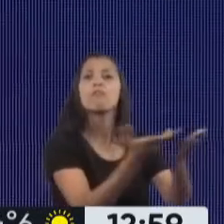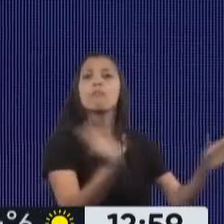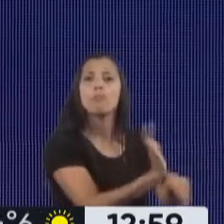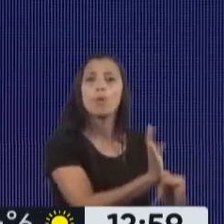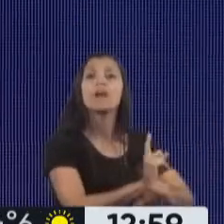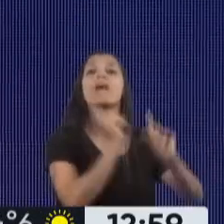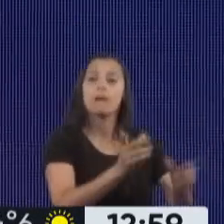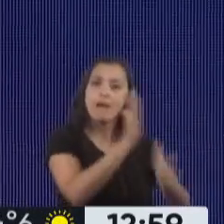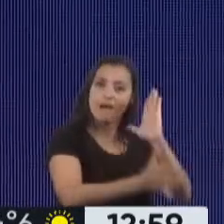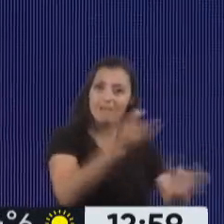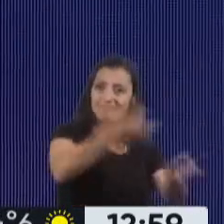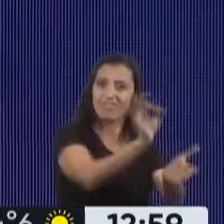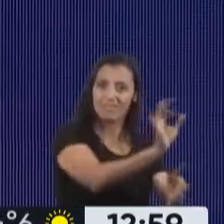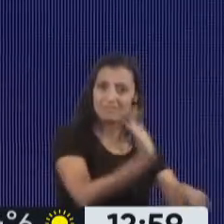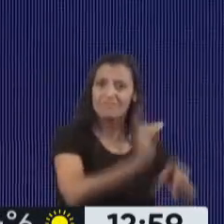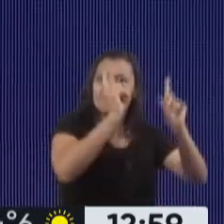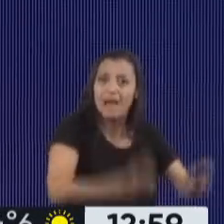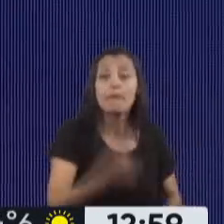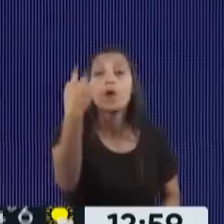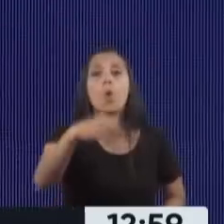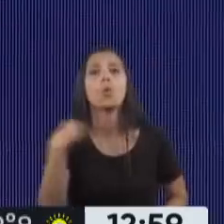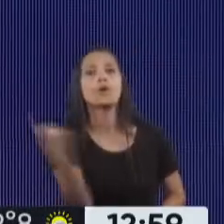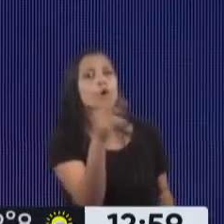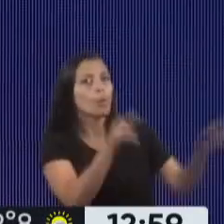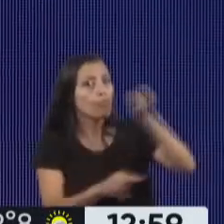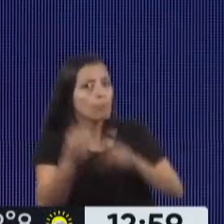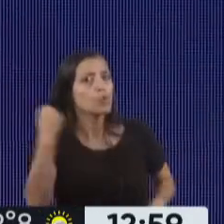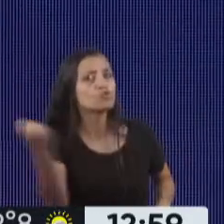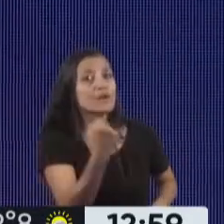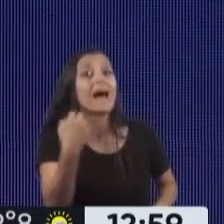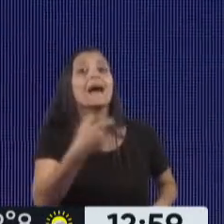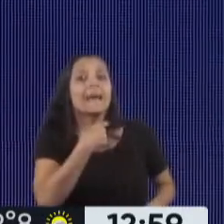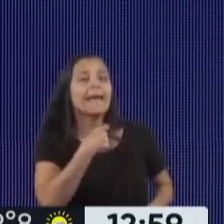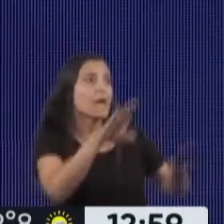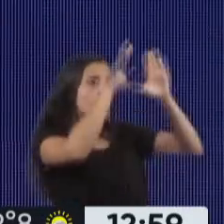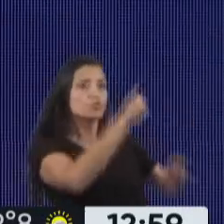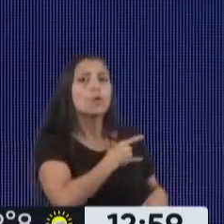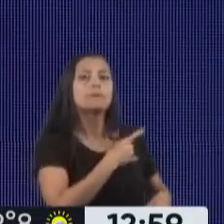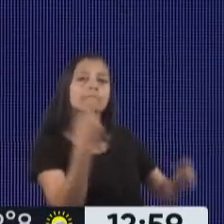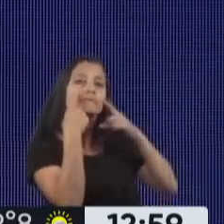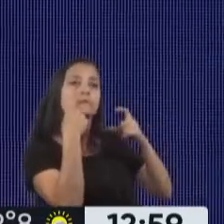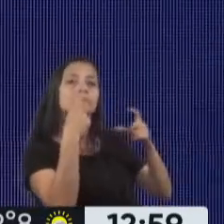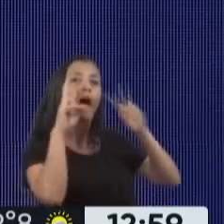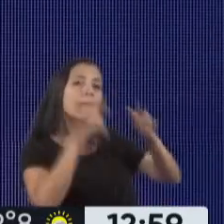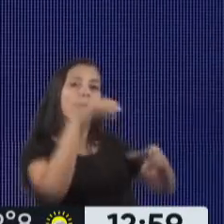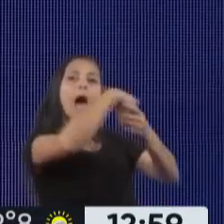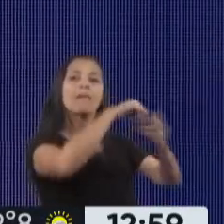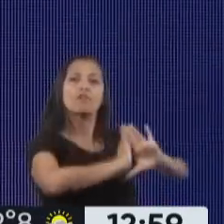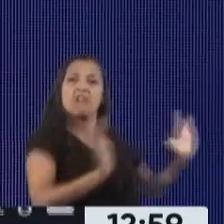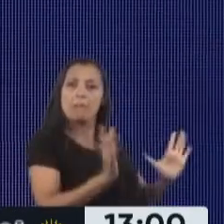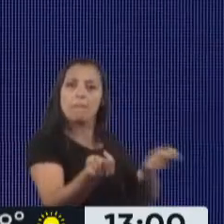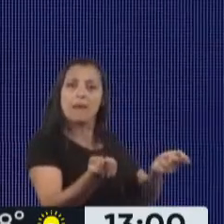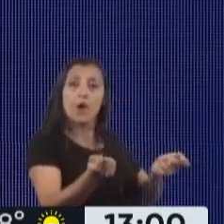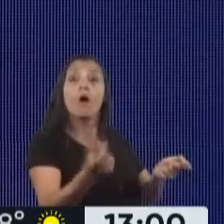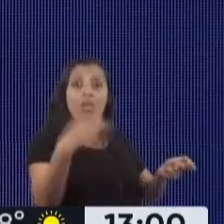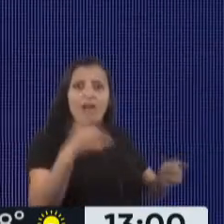no aranceladas. Lo único que queremos hacer es auditarlas. Y sin embargo tengo que seguir respondiendo